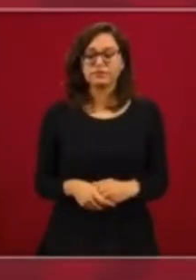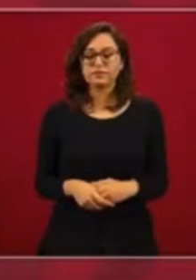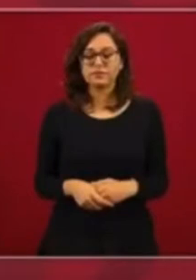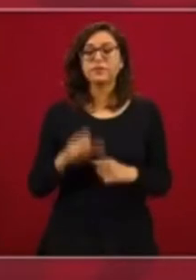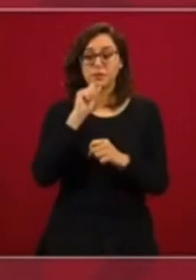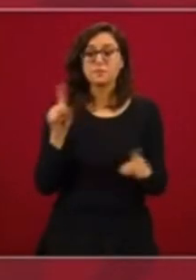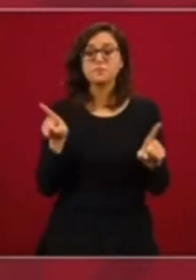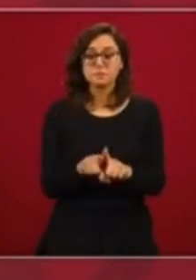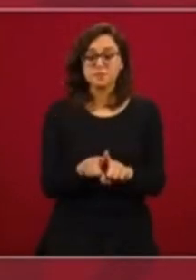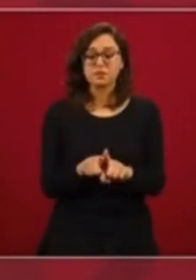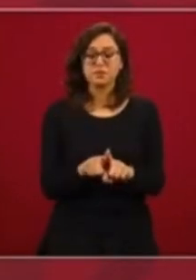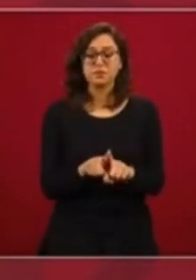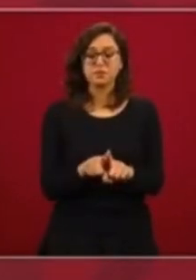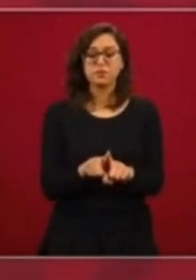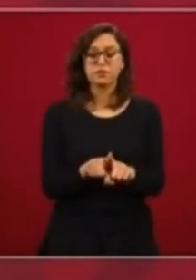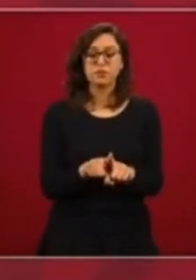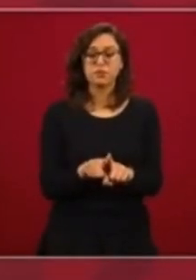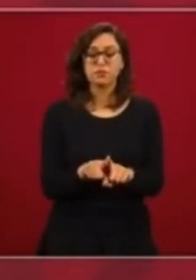encender